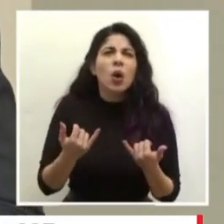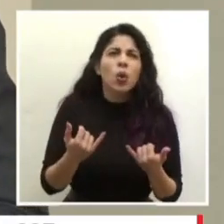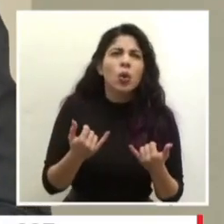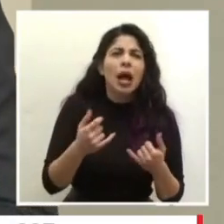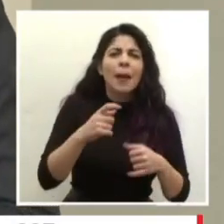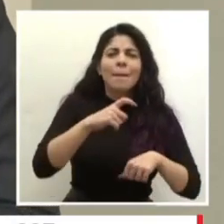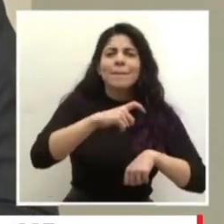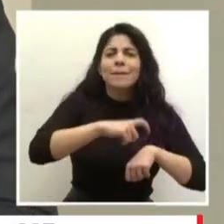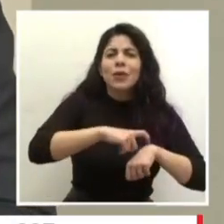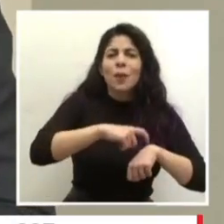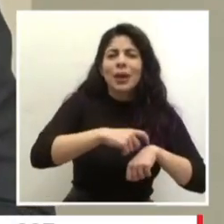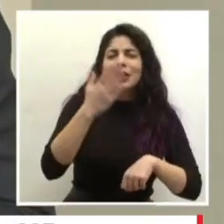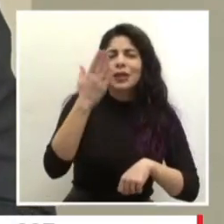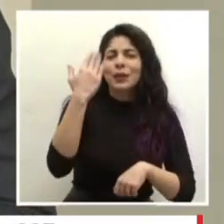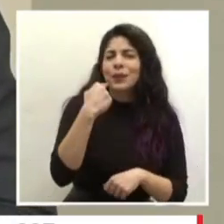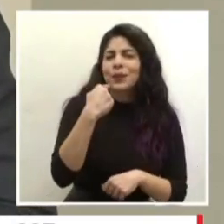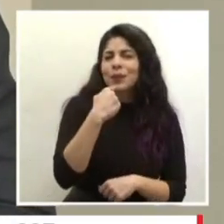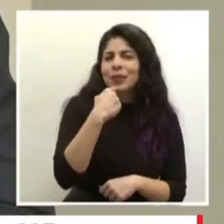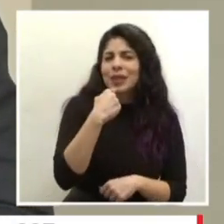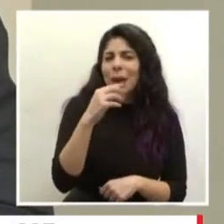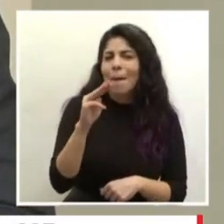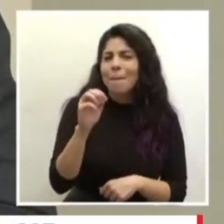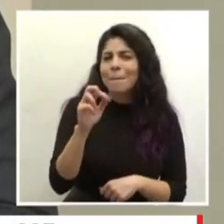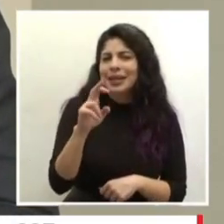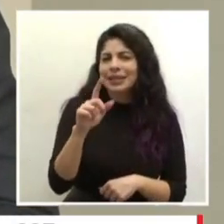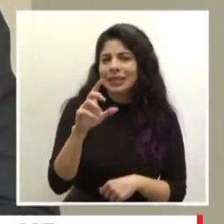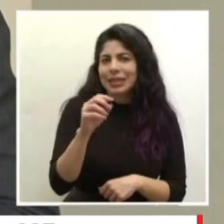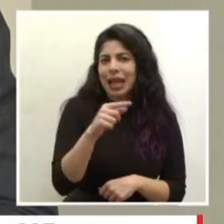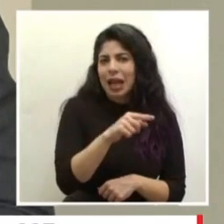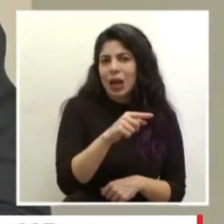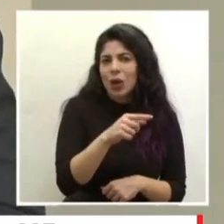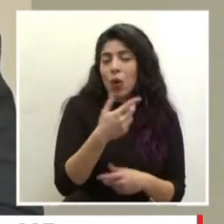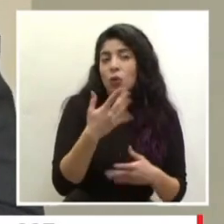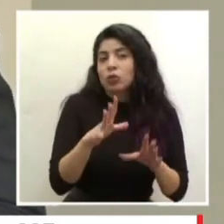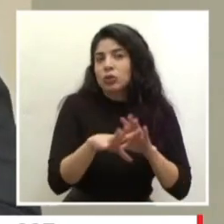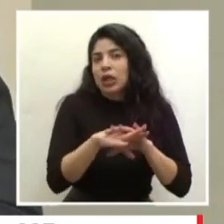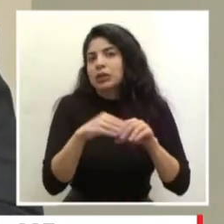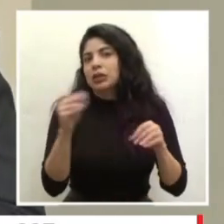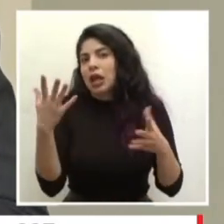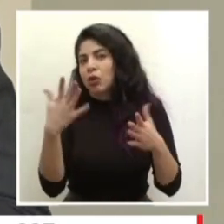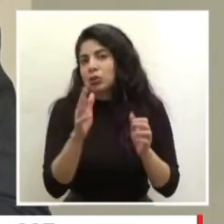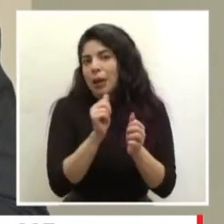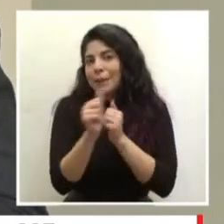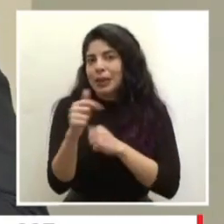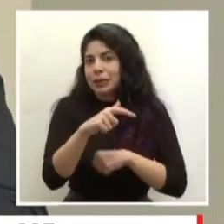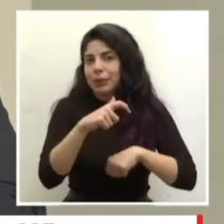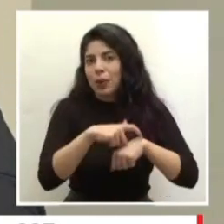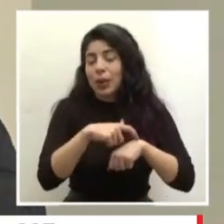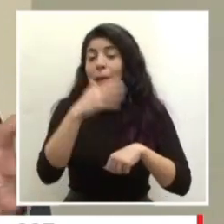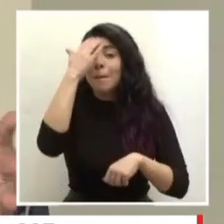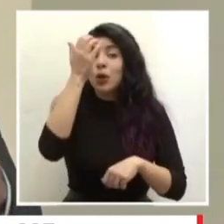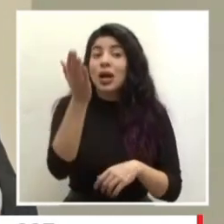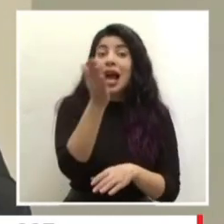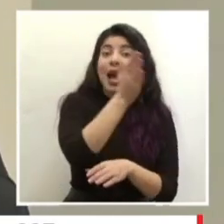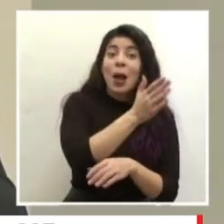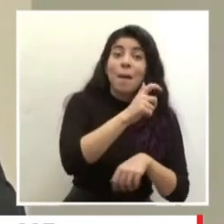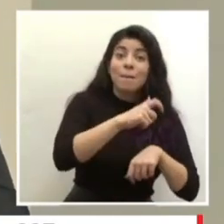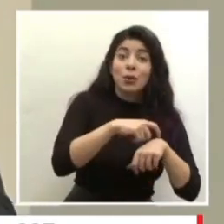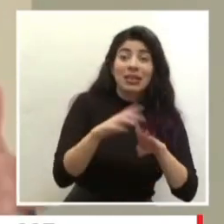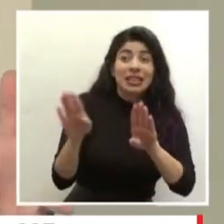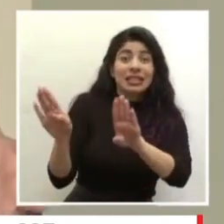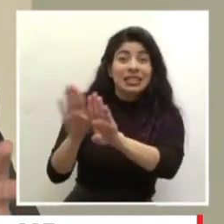estamos saliendo de ese momento que mencionó don Marcelo, probablemente. Pues ya salimos de ese momento, porque sí, en un momento donde está todo